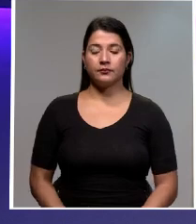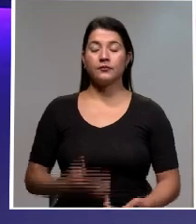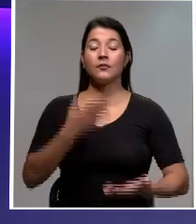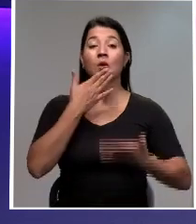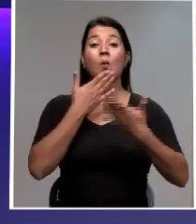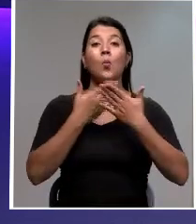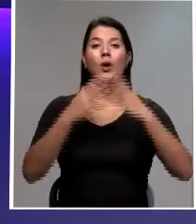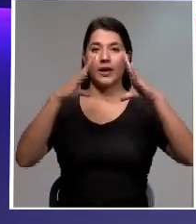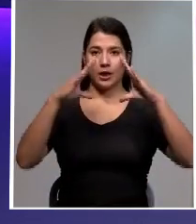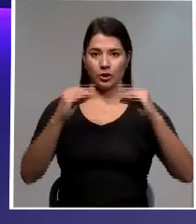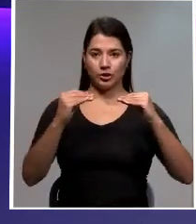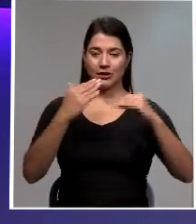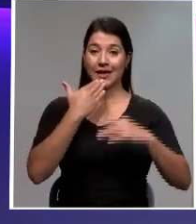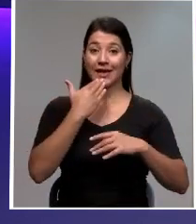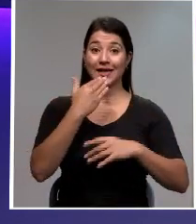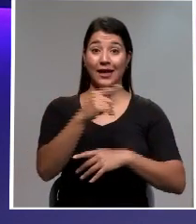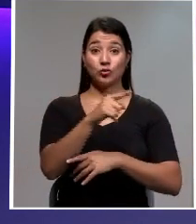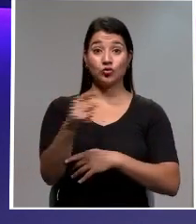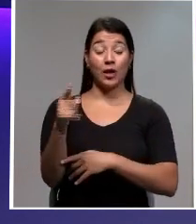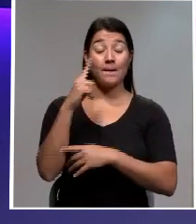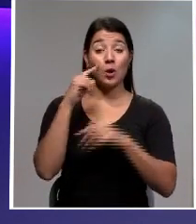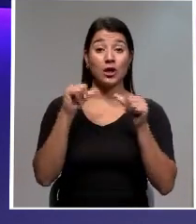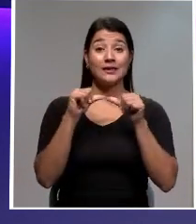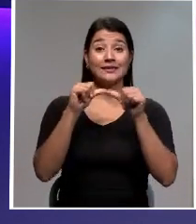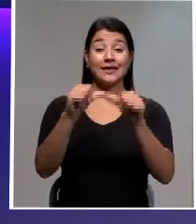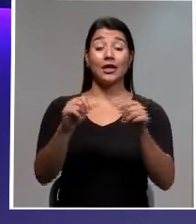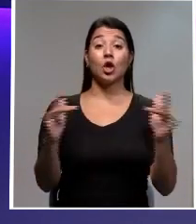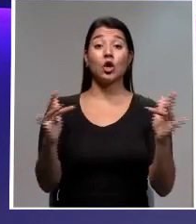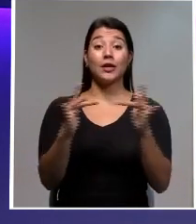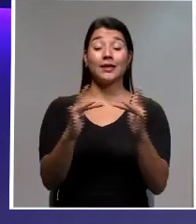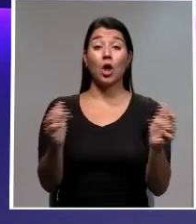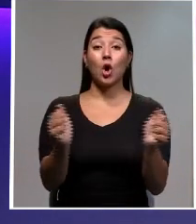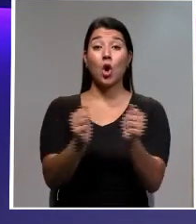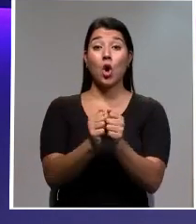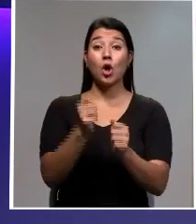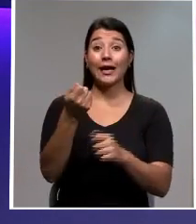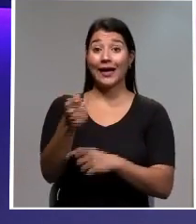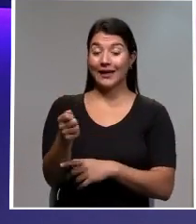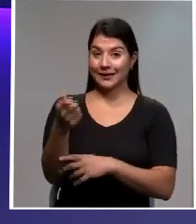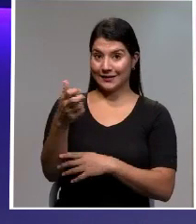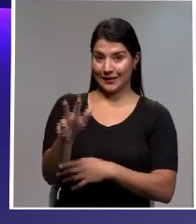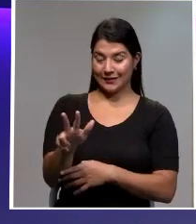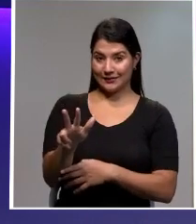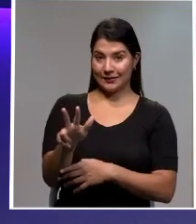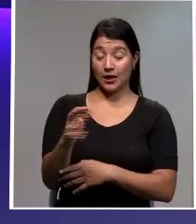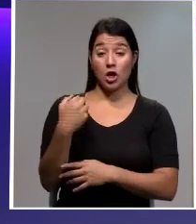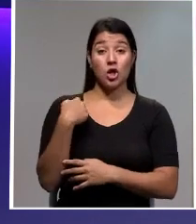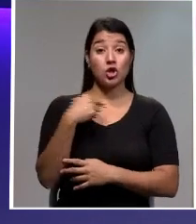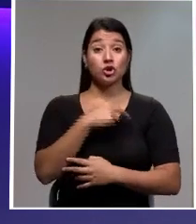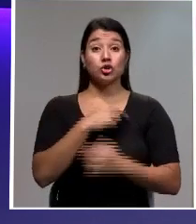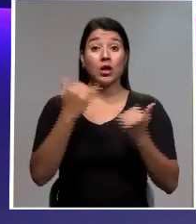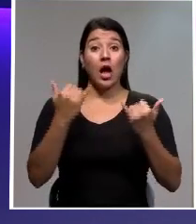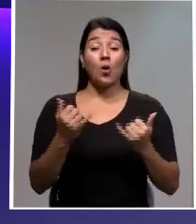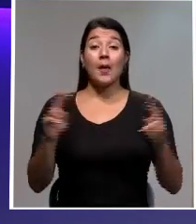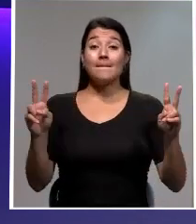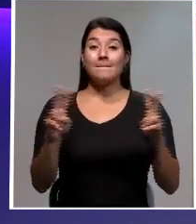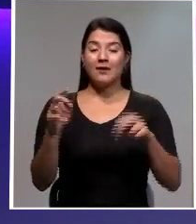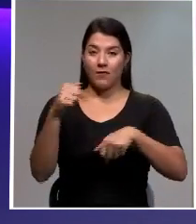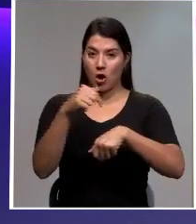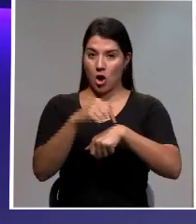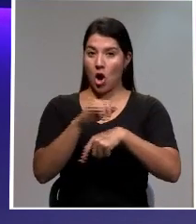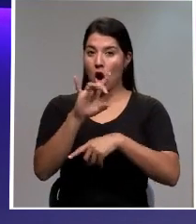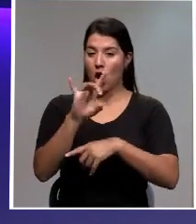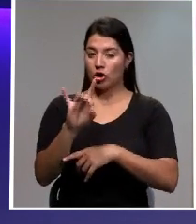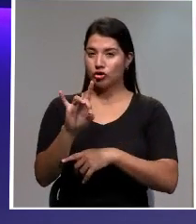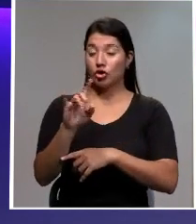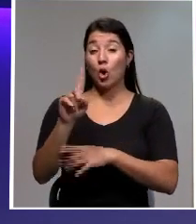Buenas noches, gracias por continuar conectados a la señal de Canal 13. Estamos en vivo a las 8 de la